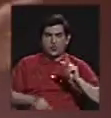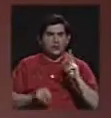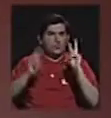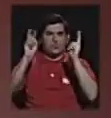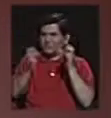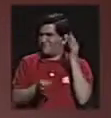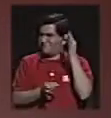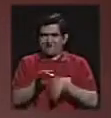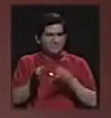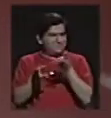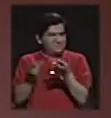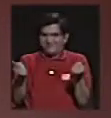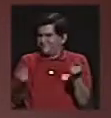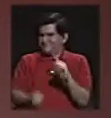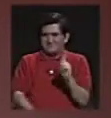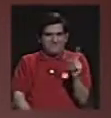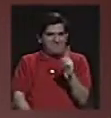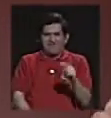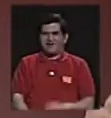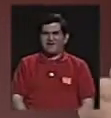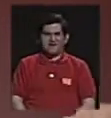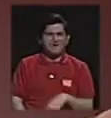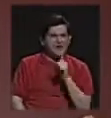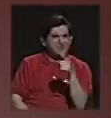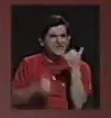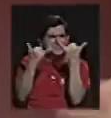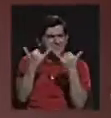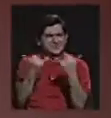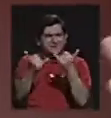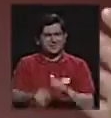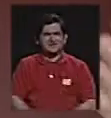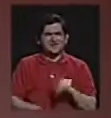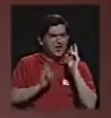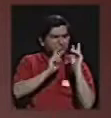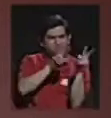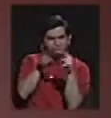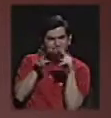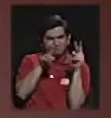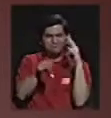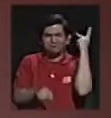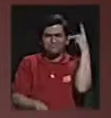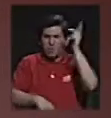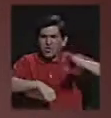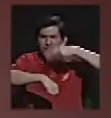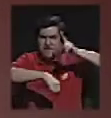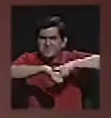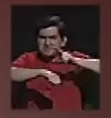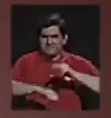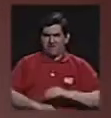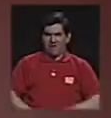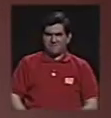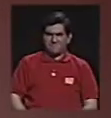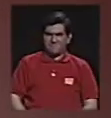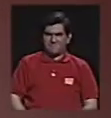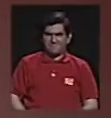tema simple de resolver, ¿verdad? Y dentro de lo que ustedes han venido observando en la política nacional,